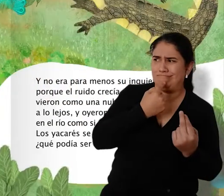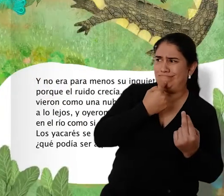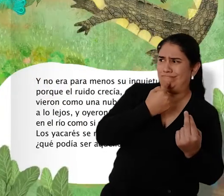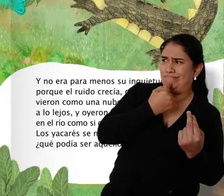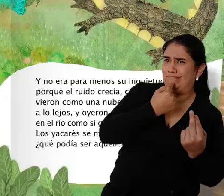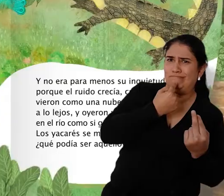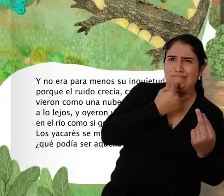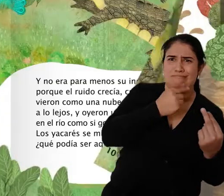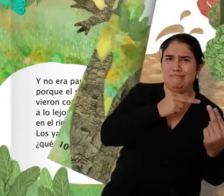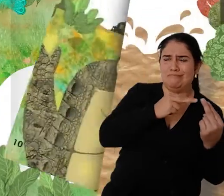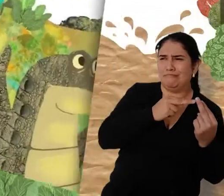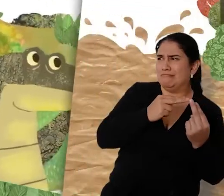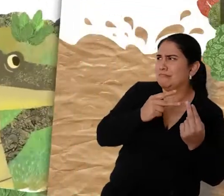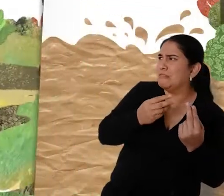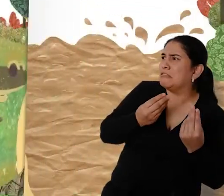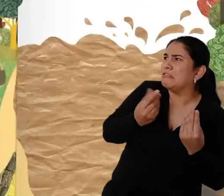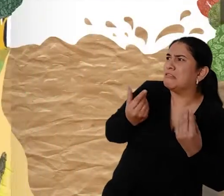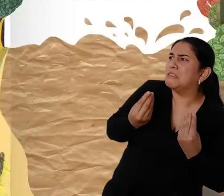aquello?